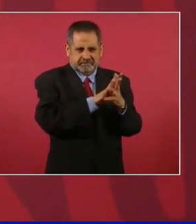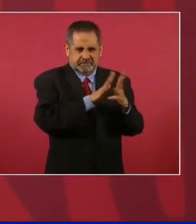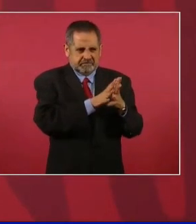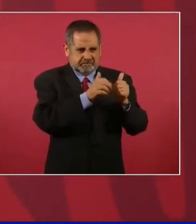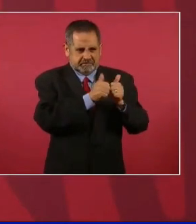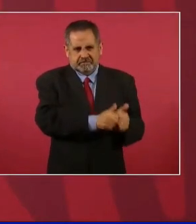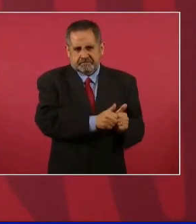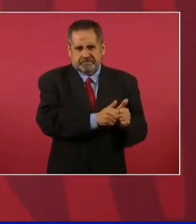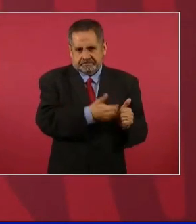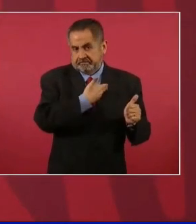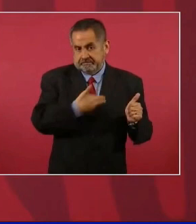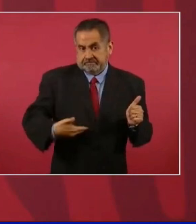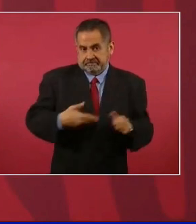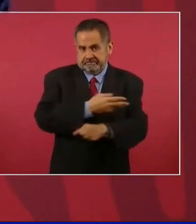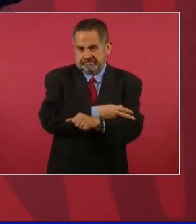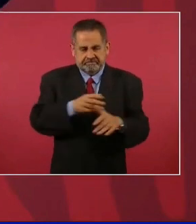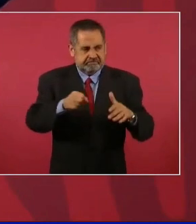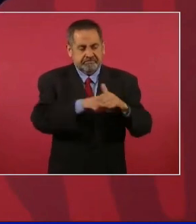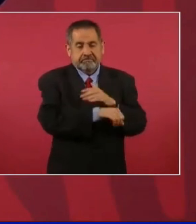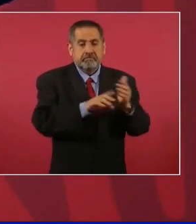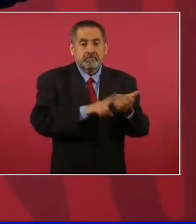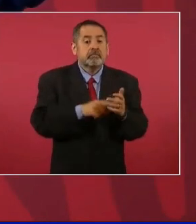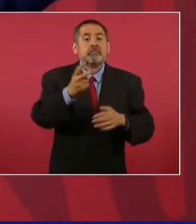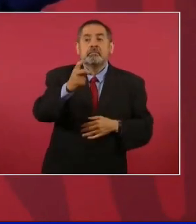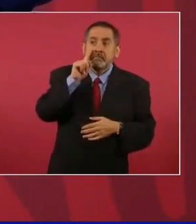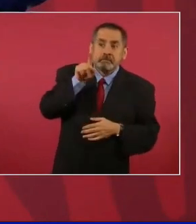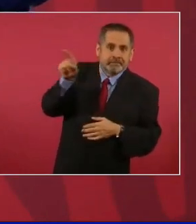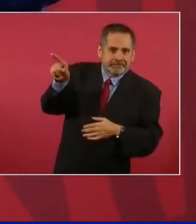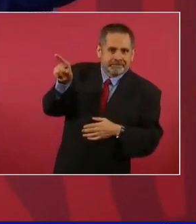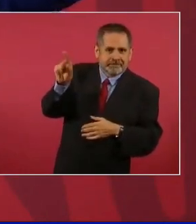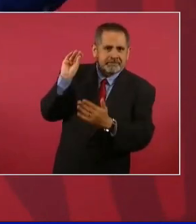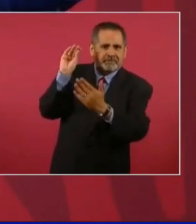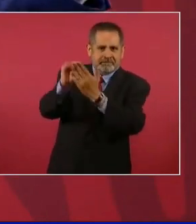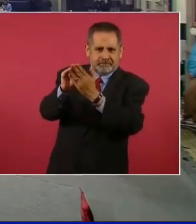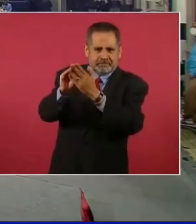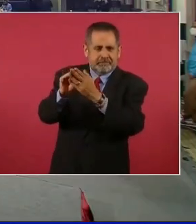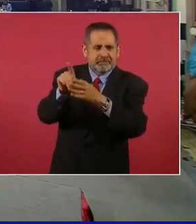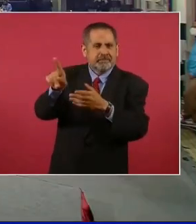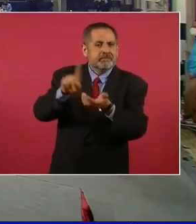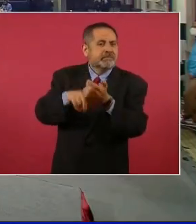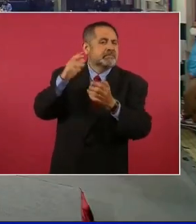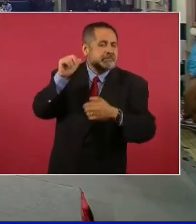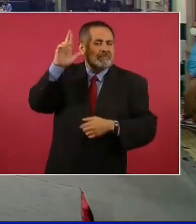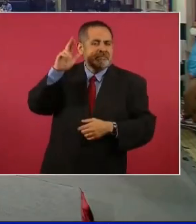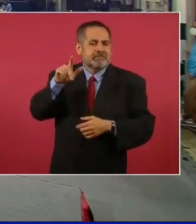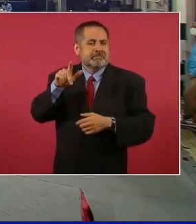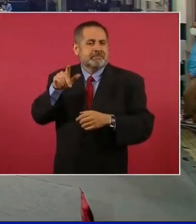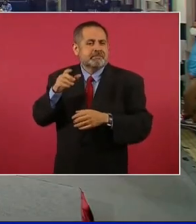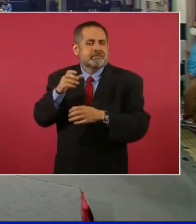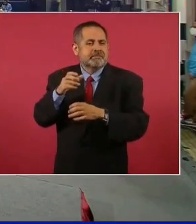el presidente Madero, por eso pusimos ahí, donde era la intendencia,